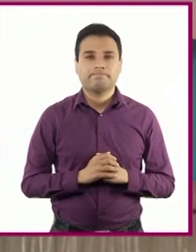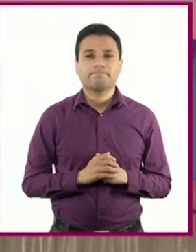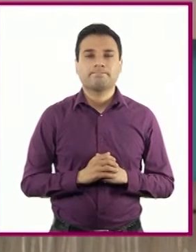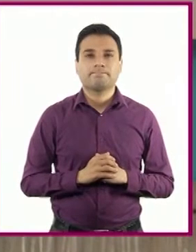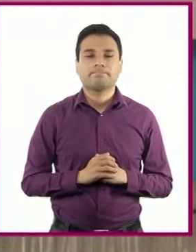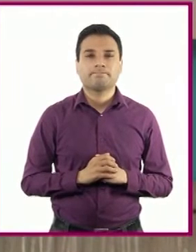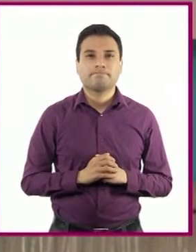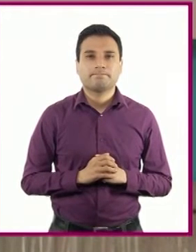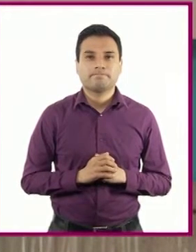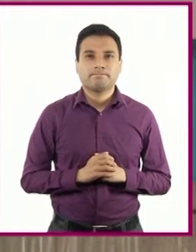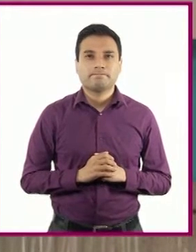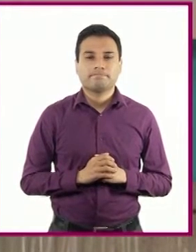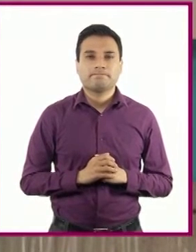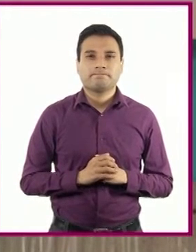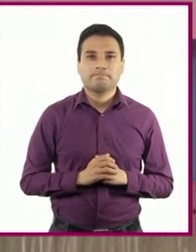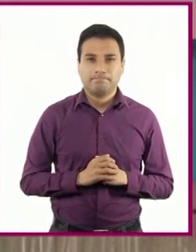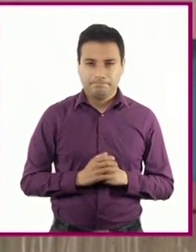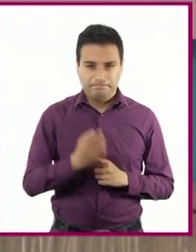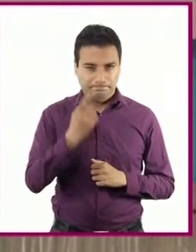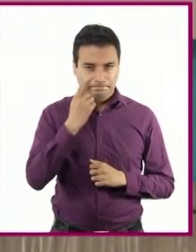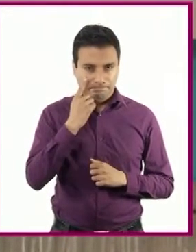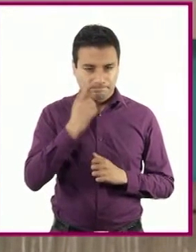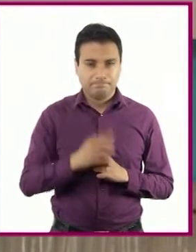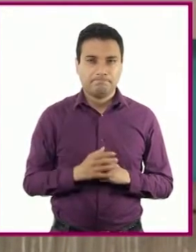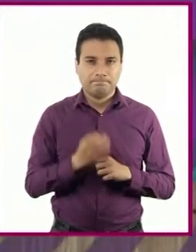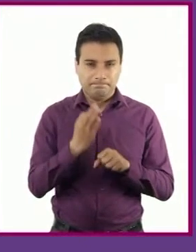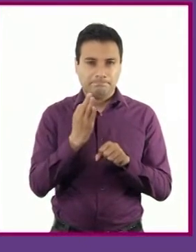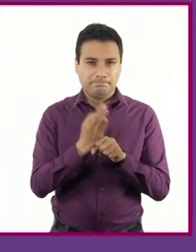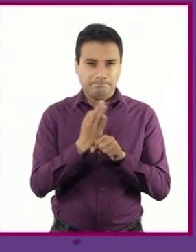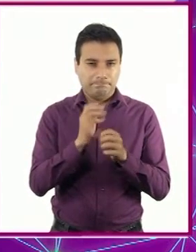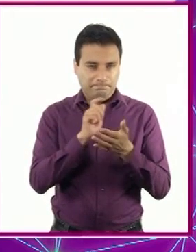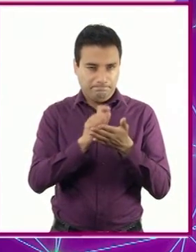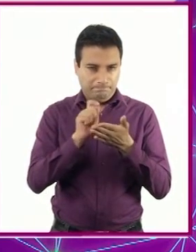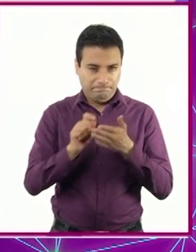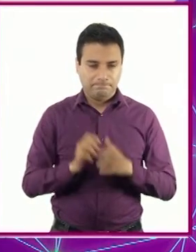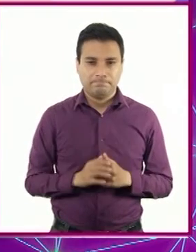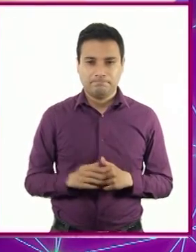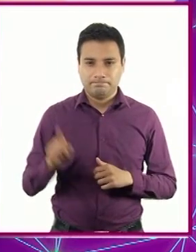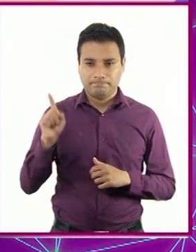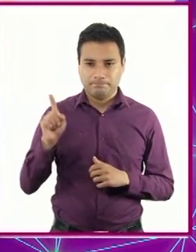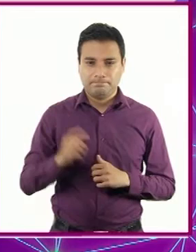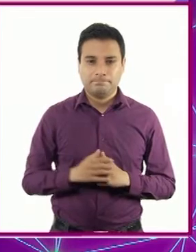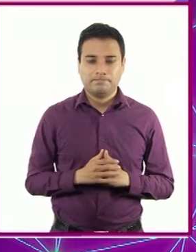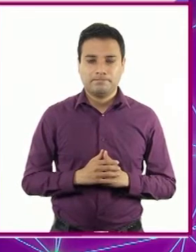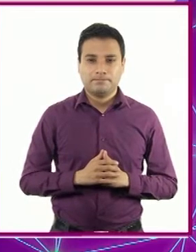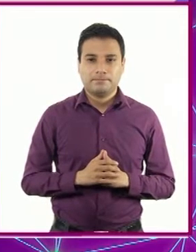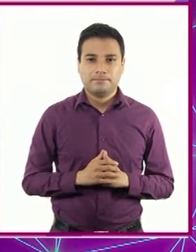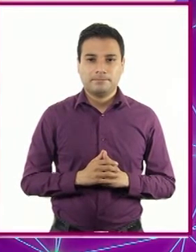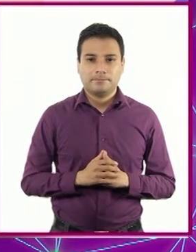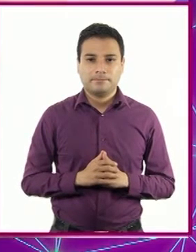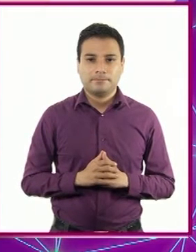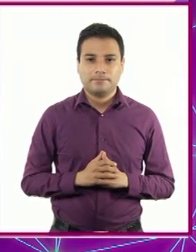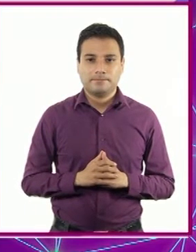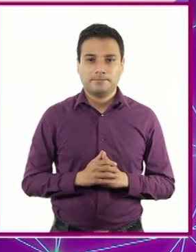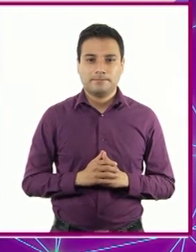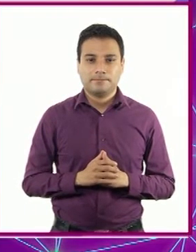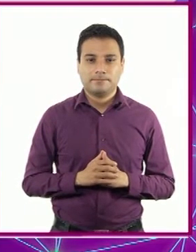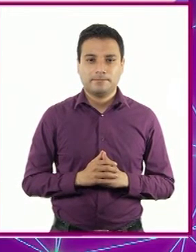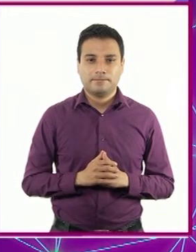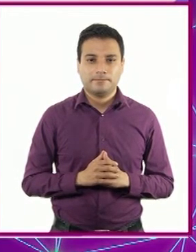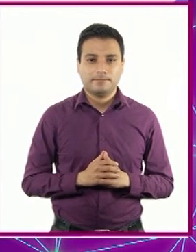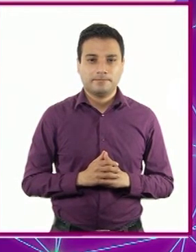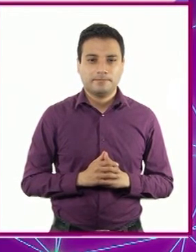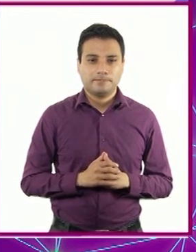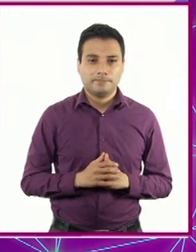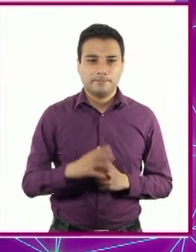del estómago, desarrollaremos las siguientes ecuaciones químicas. Como observan en la pantalla, tenemos del lado de los reactivos